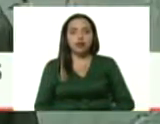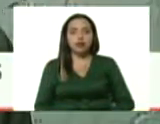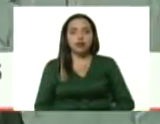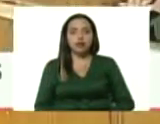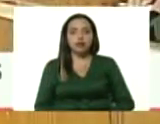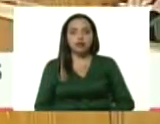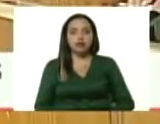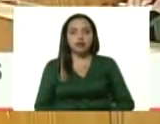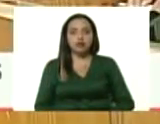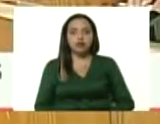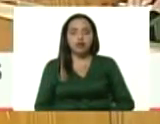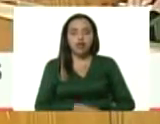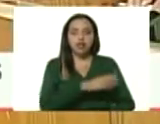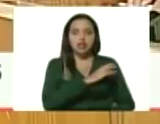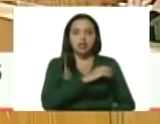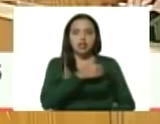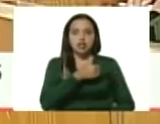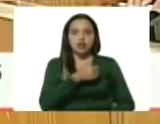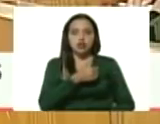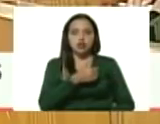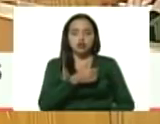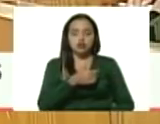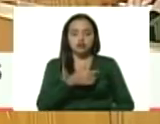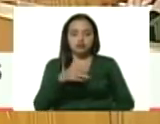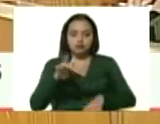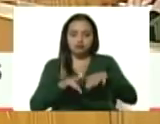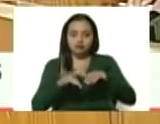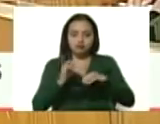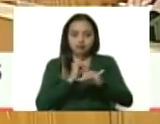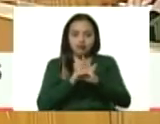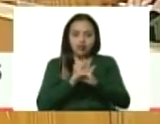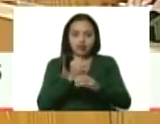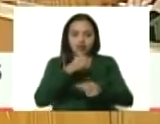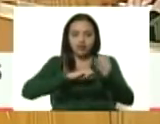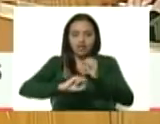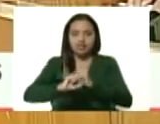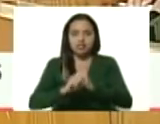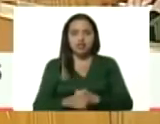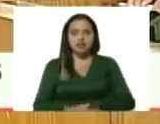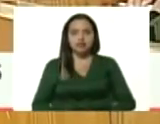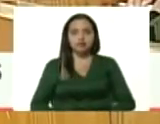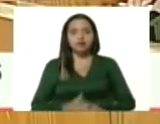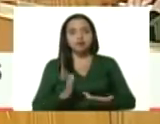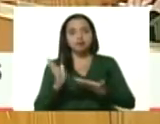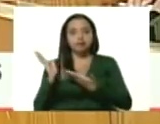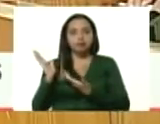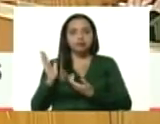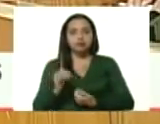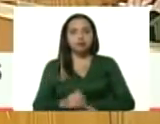El director conjunto de ciberdefensa, Vicealmirante Arnel Alexis Flores García.